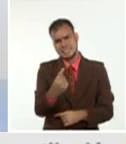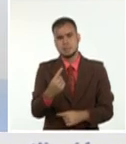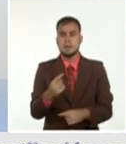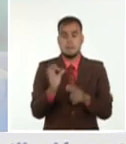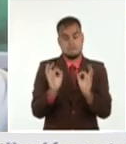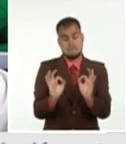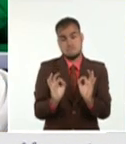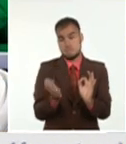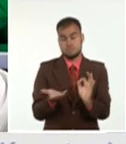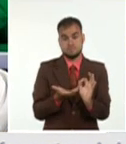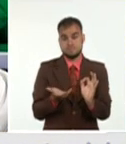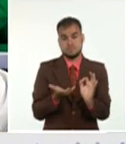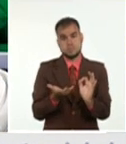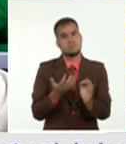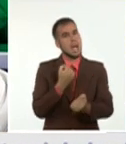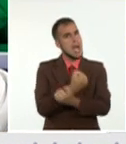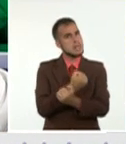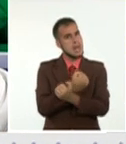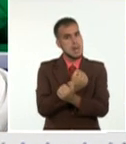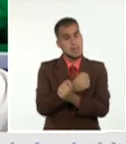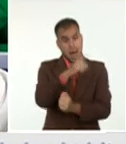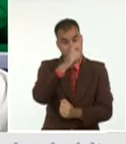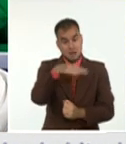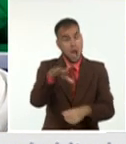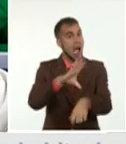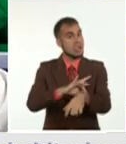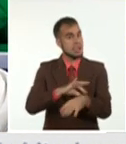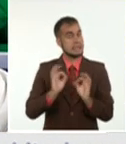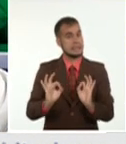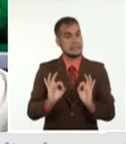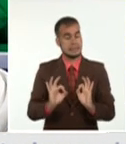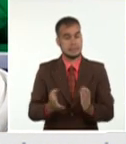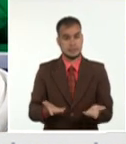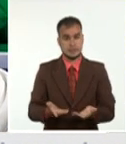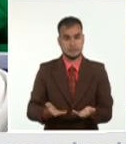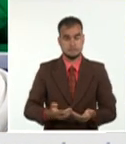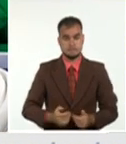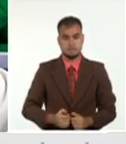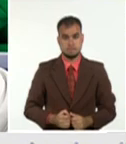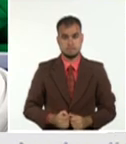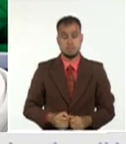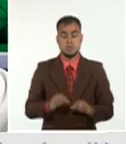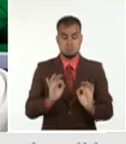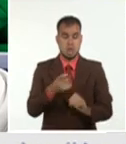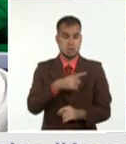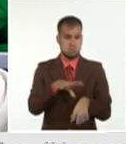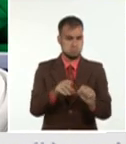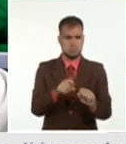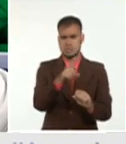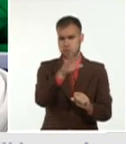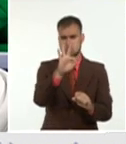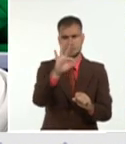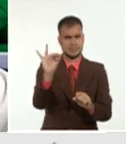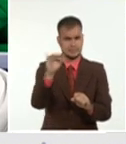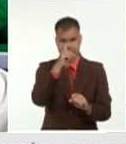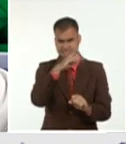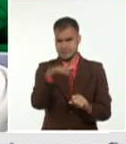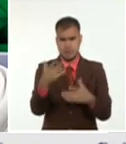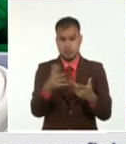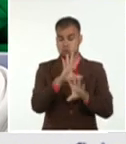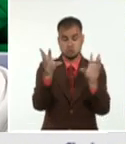tienen este grupo de edad. Con estos 187 de ayer, ya se acumulan